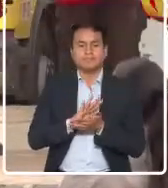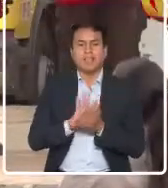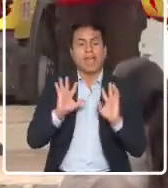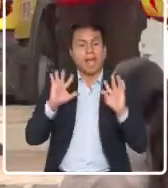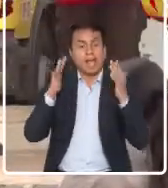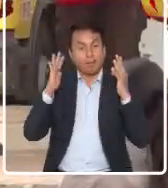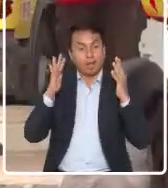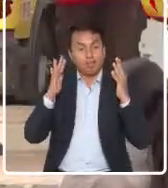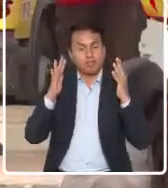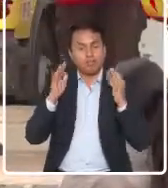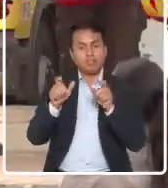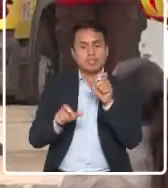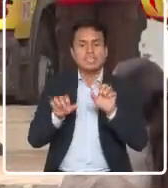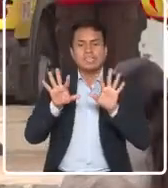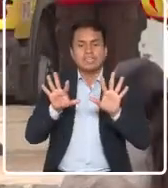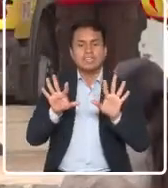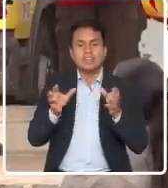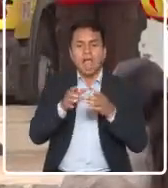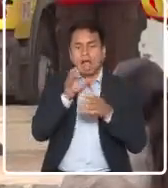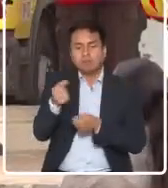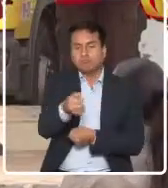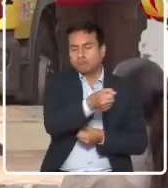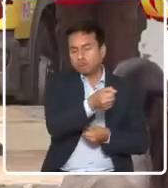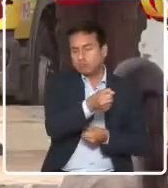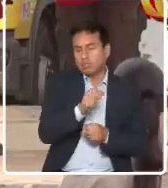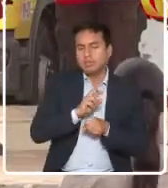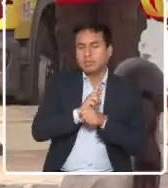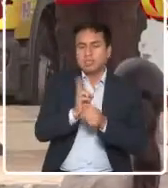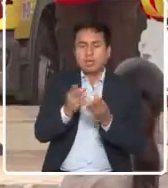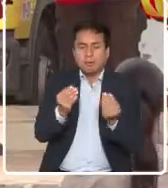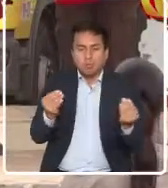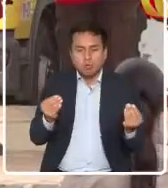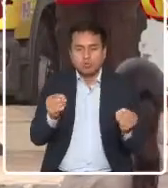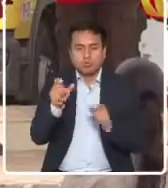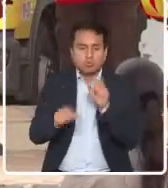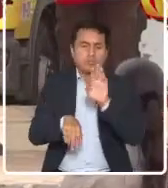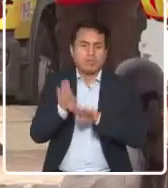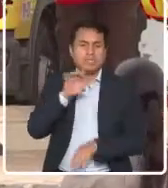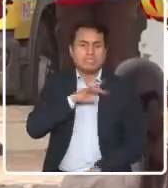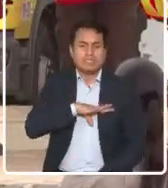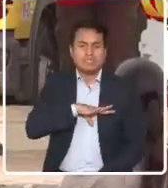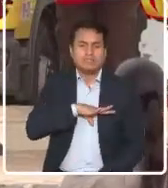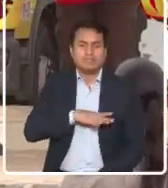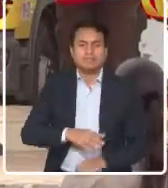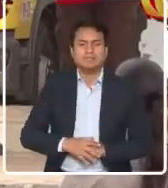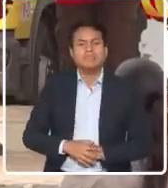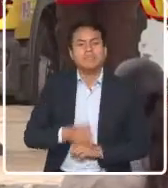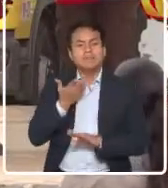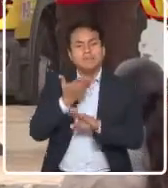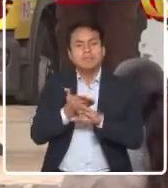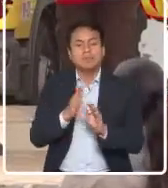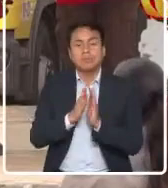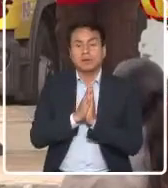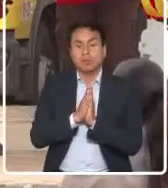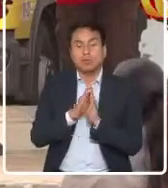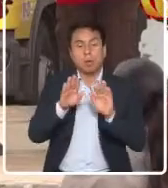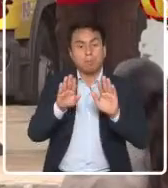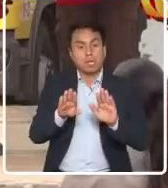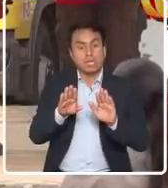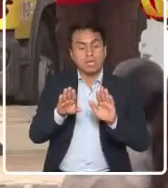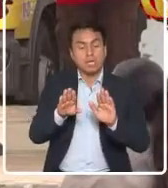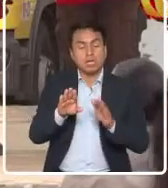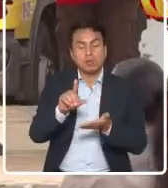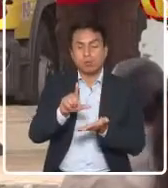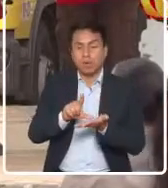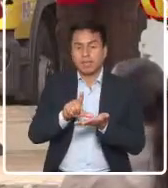Este aplauso es para estos 10 brigadistas que representan a muchos y muchas más en Chile. Les pedimos por favor que se mantengan